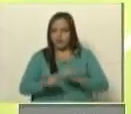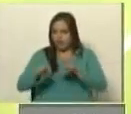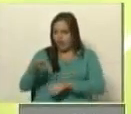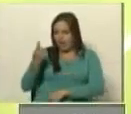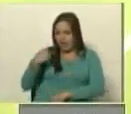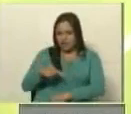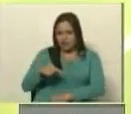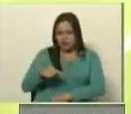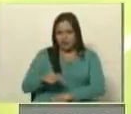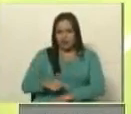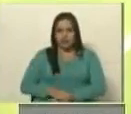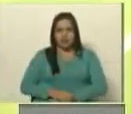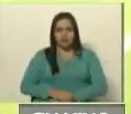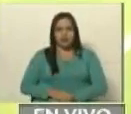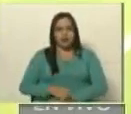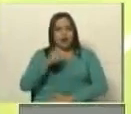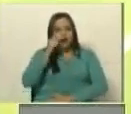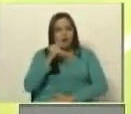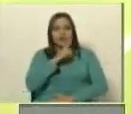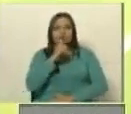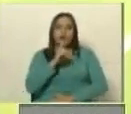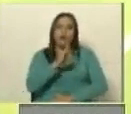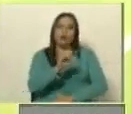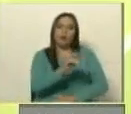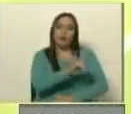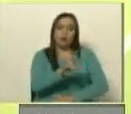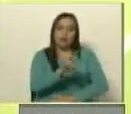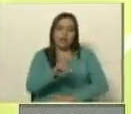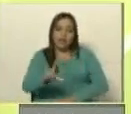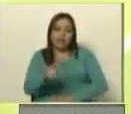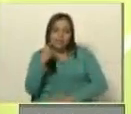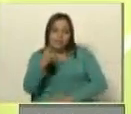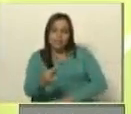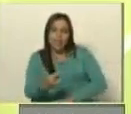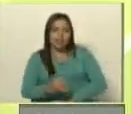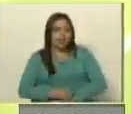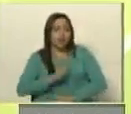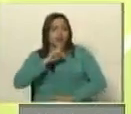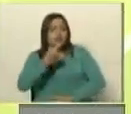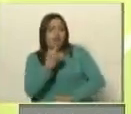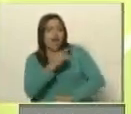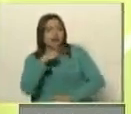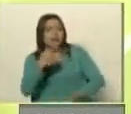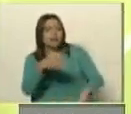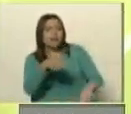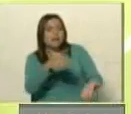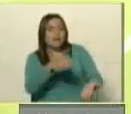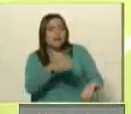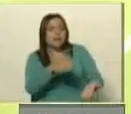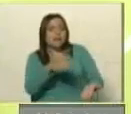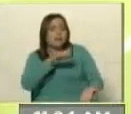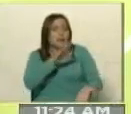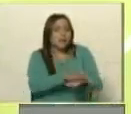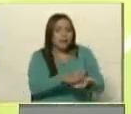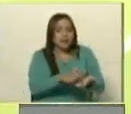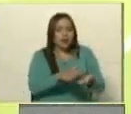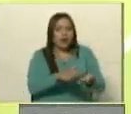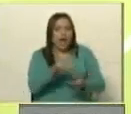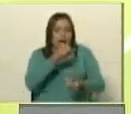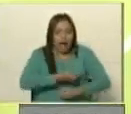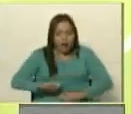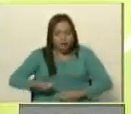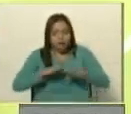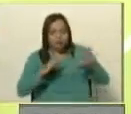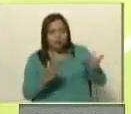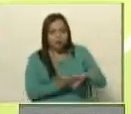ayer que Rusia estaba matando de hambre al mundo. Imagínense ustedes, que Rusia estaba matando de hambre al mundo. Y desde